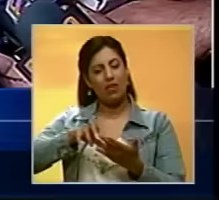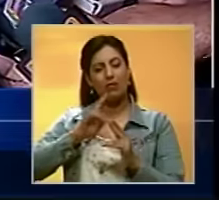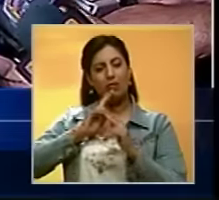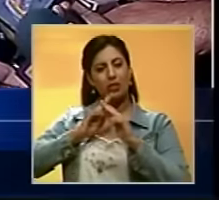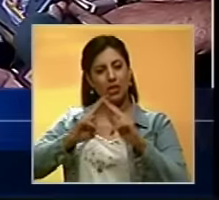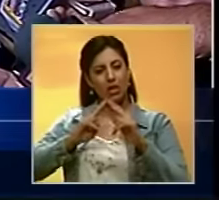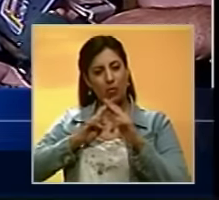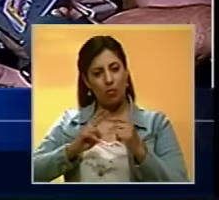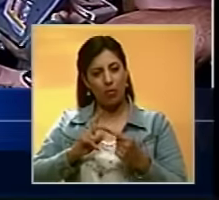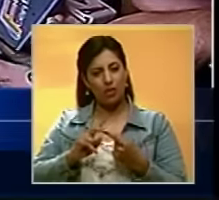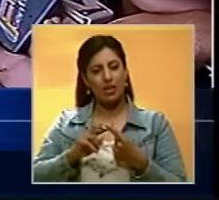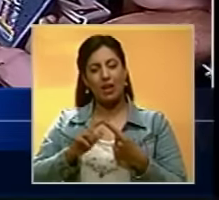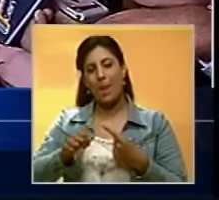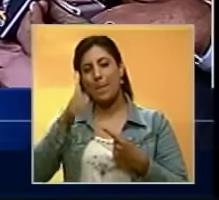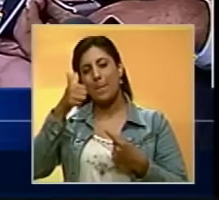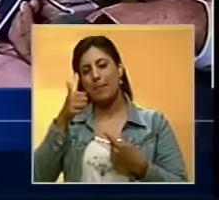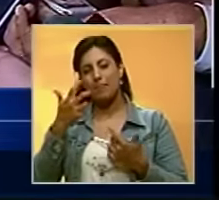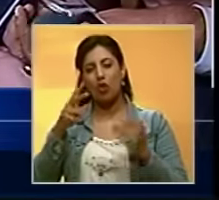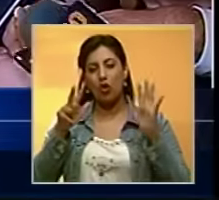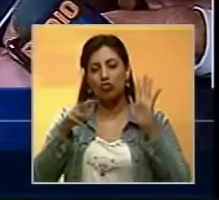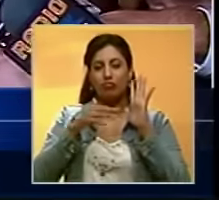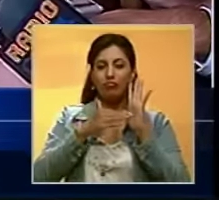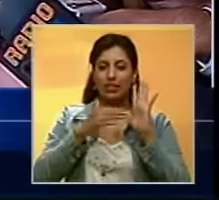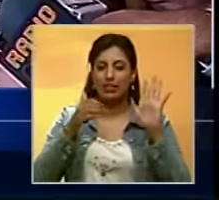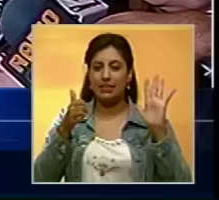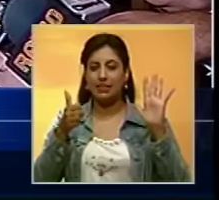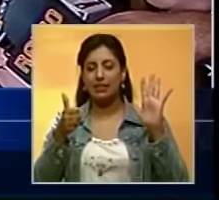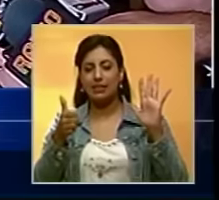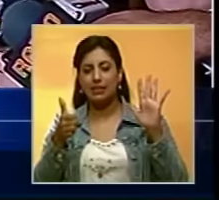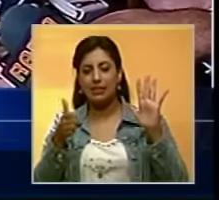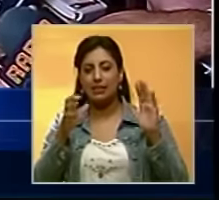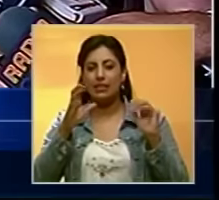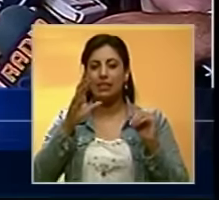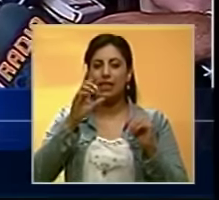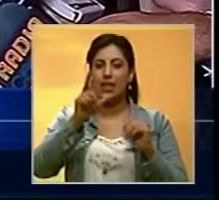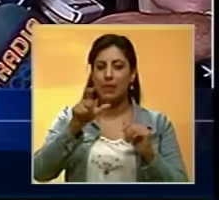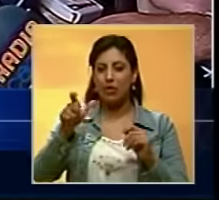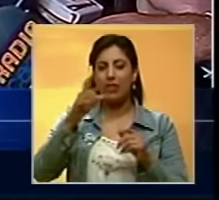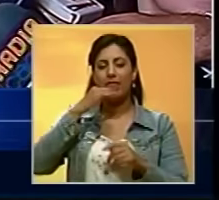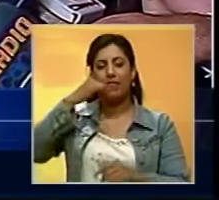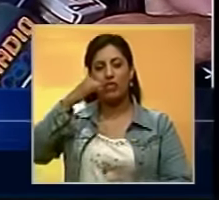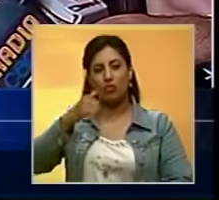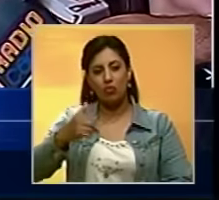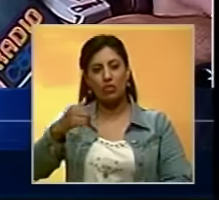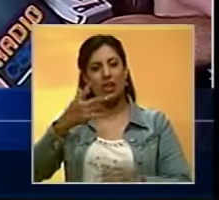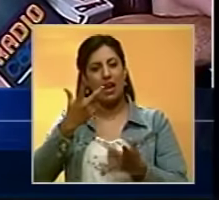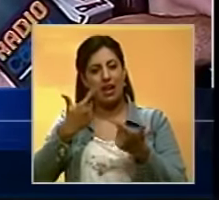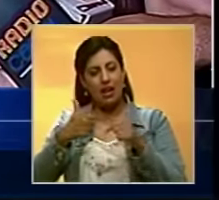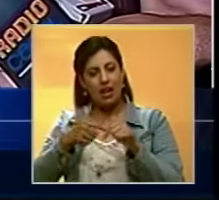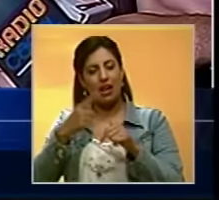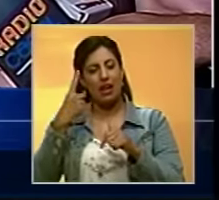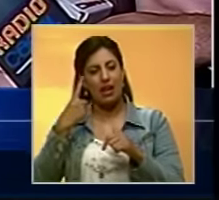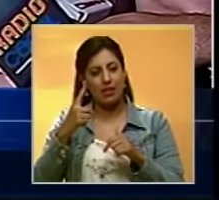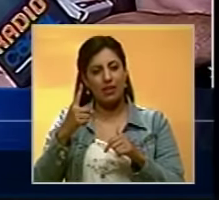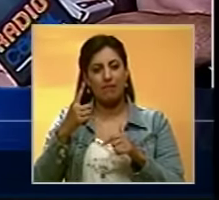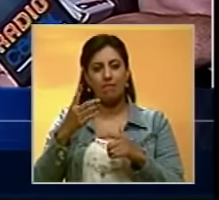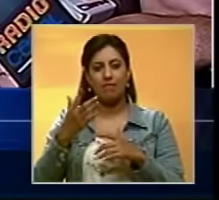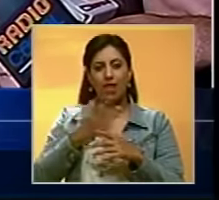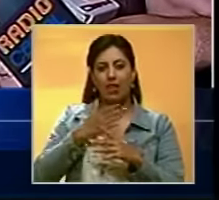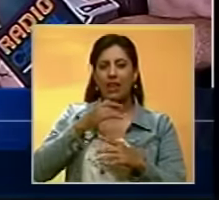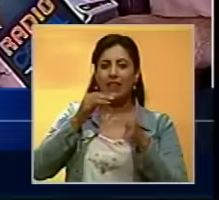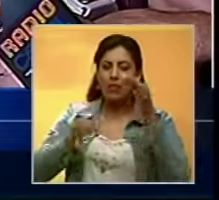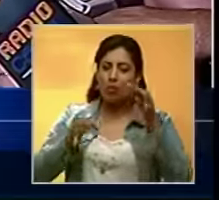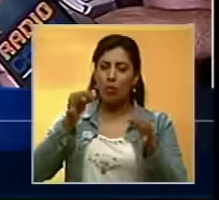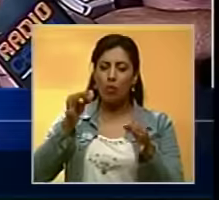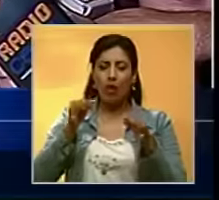respondido a las más de 8600 querellas y denuncias que se presentaron ante los